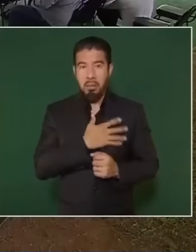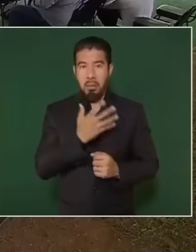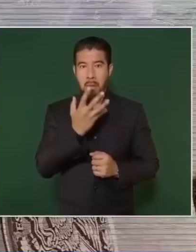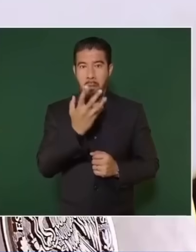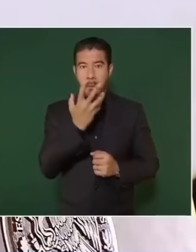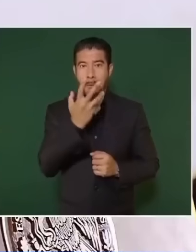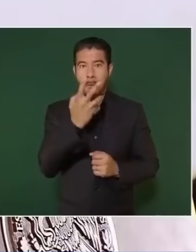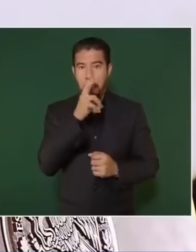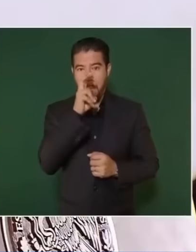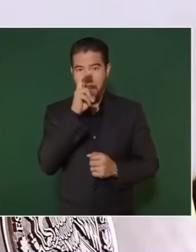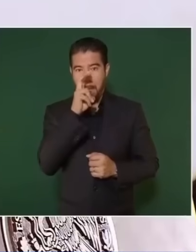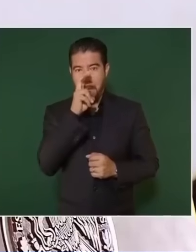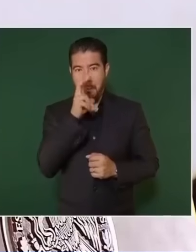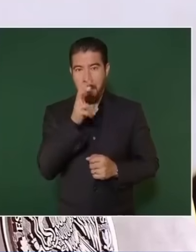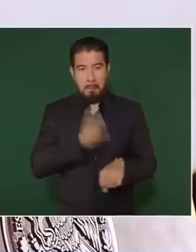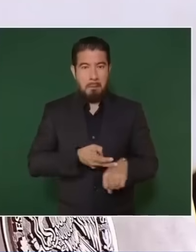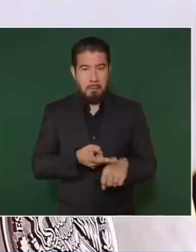petrificado.